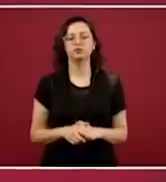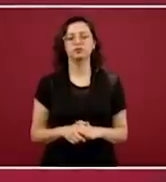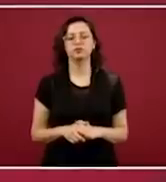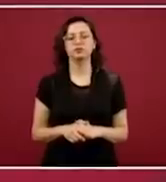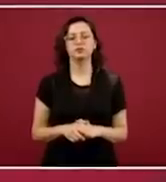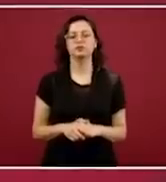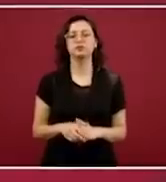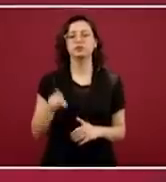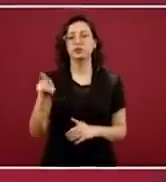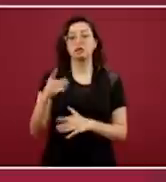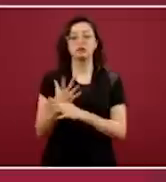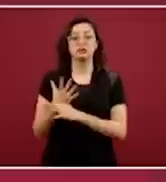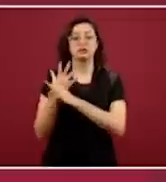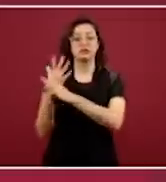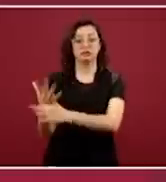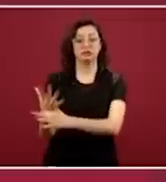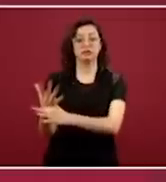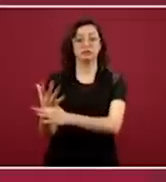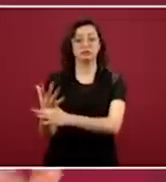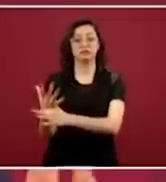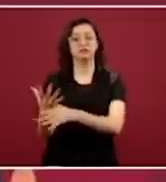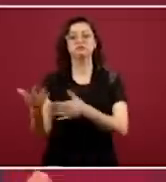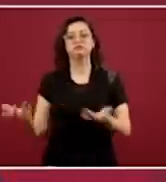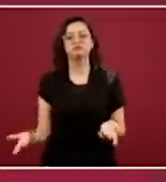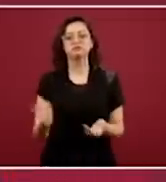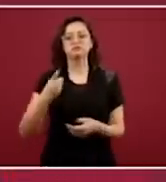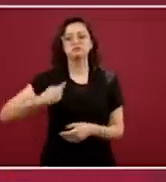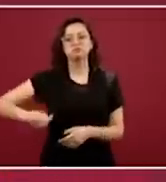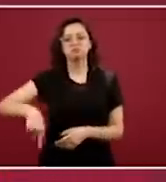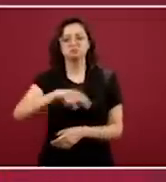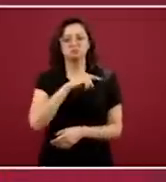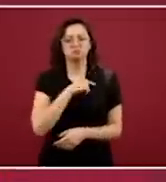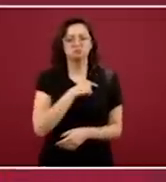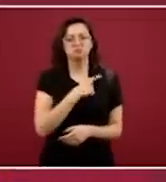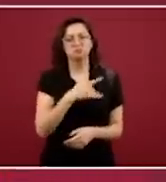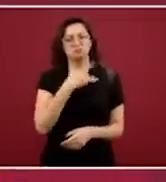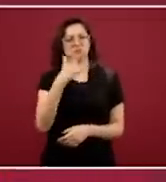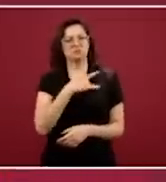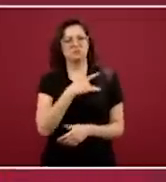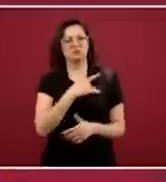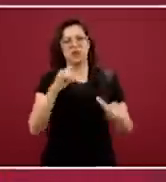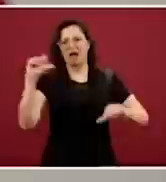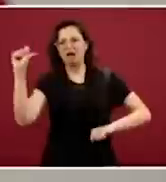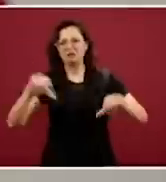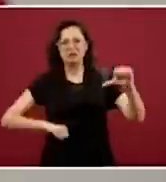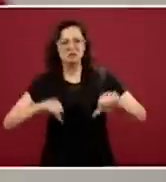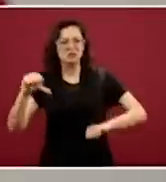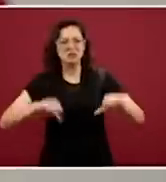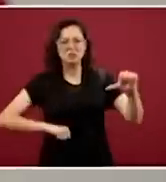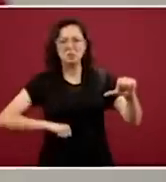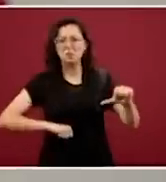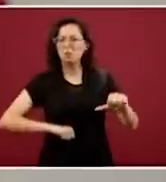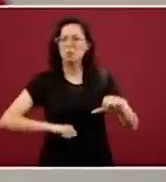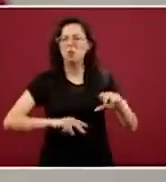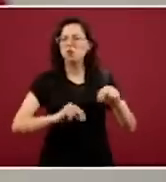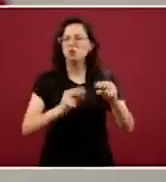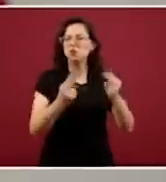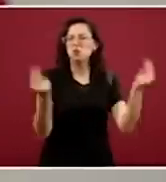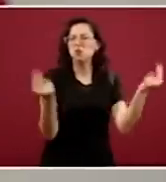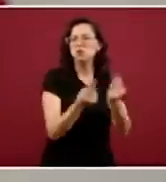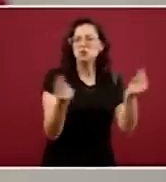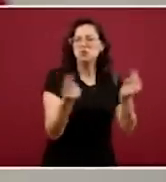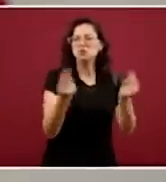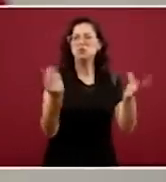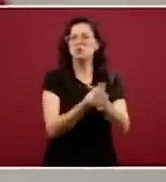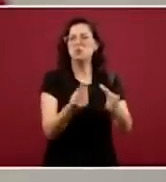y lo que externó es, estamos simplemente donde son actividades no esenciales, que son igual actividades de divulgación,